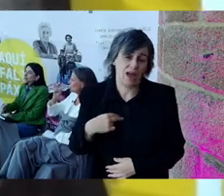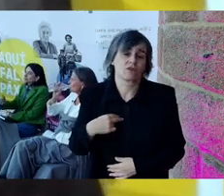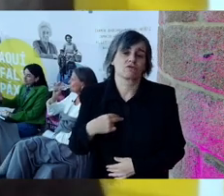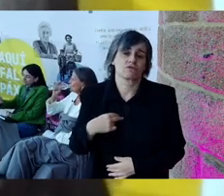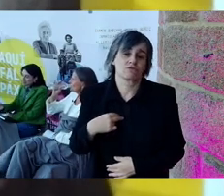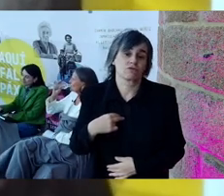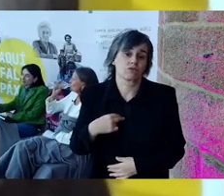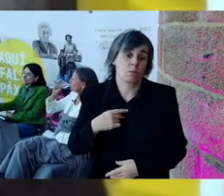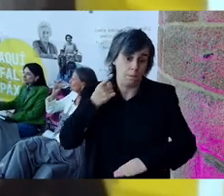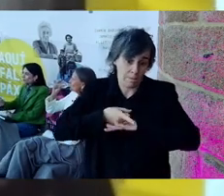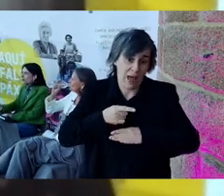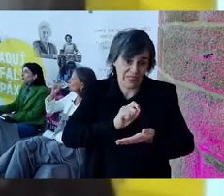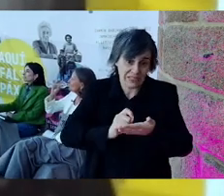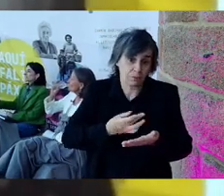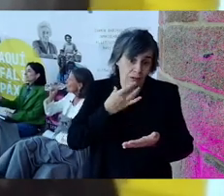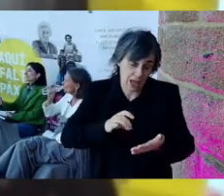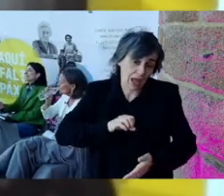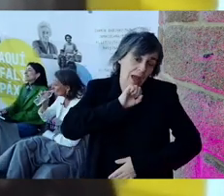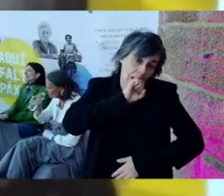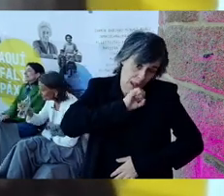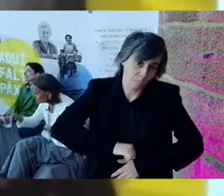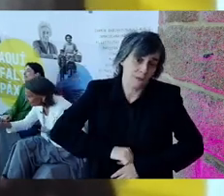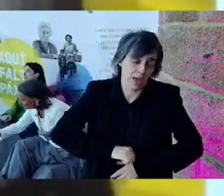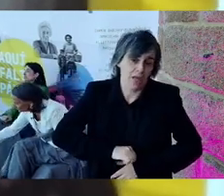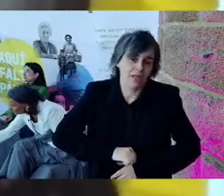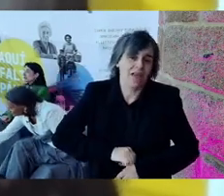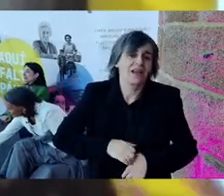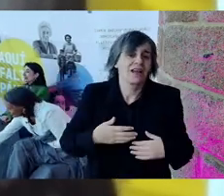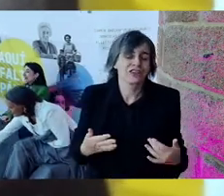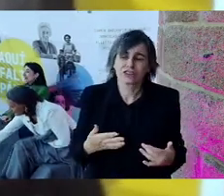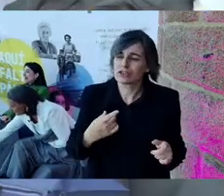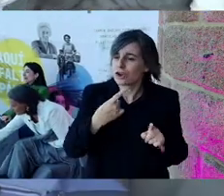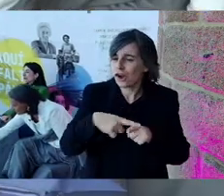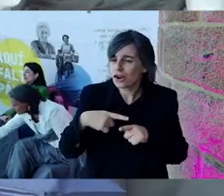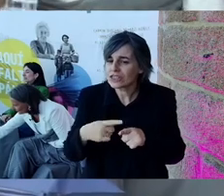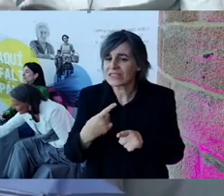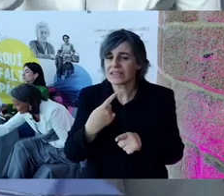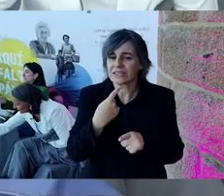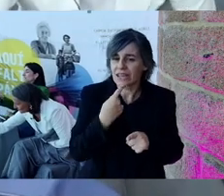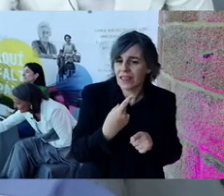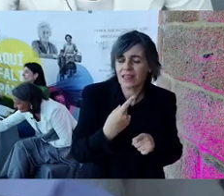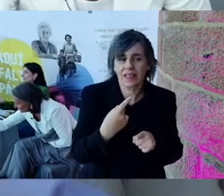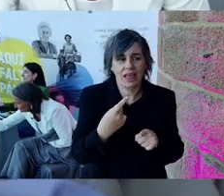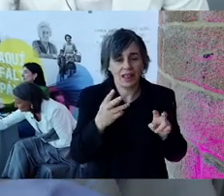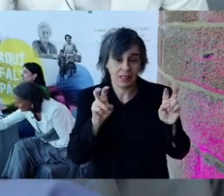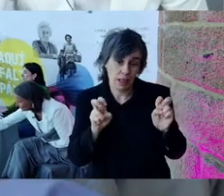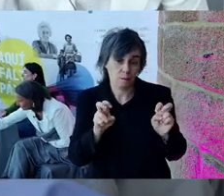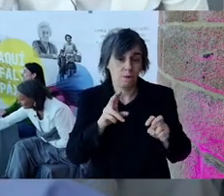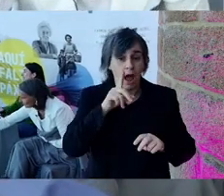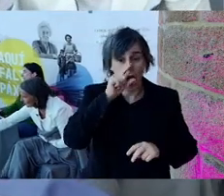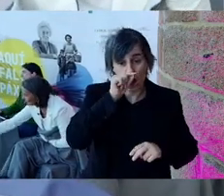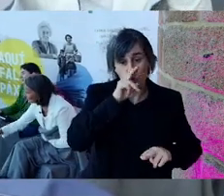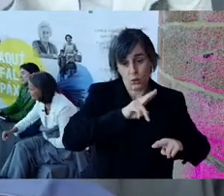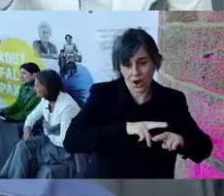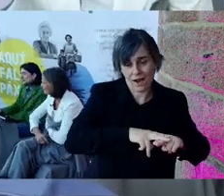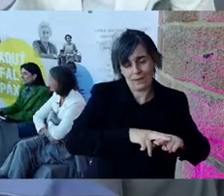manda a escribir Gelmírez y por tanto siempre todo lo que se dice en torno a Urraca pues está filtrado